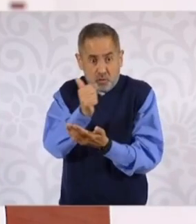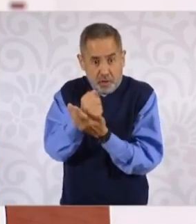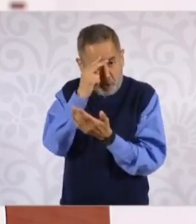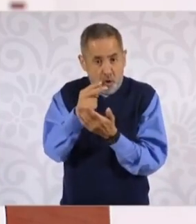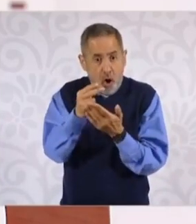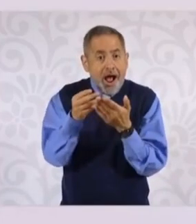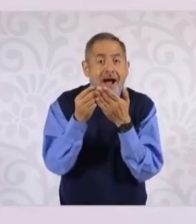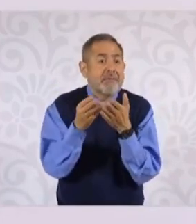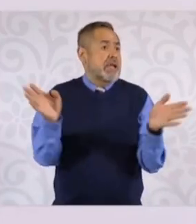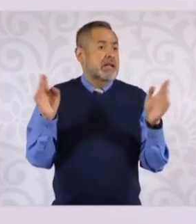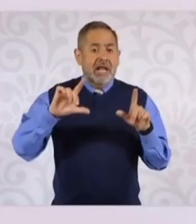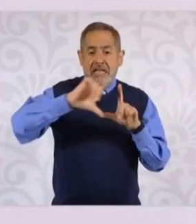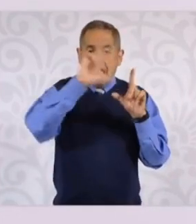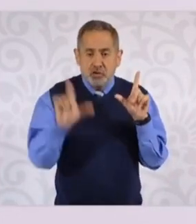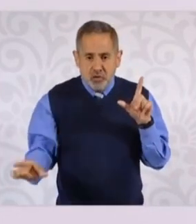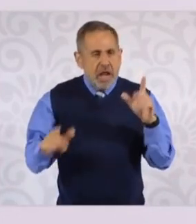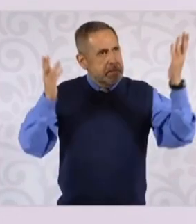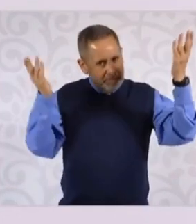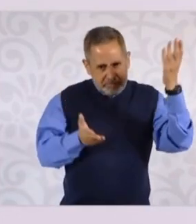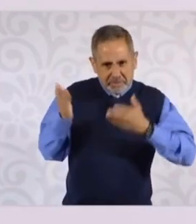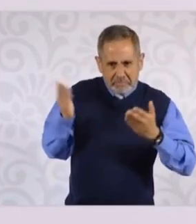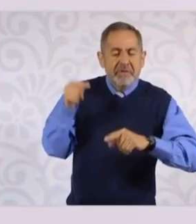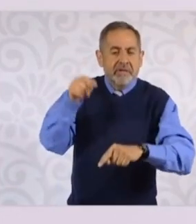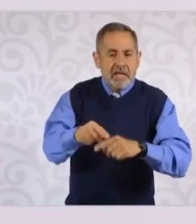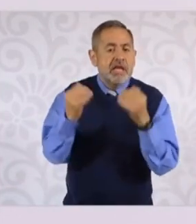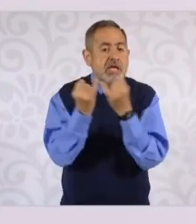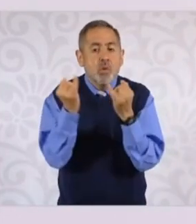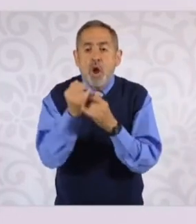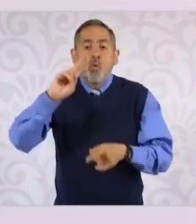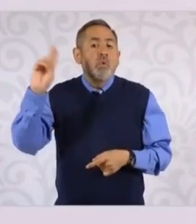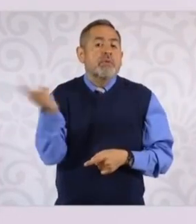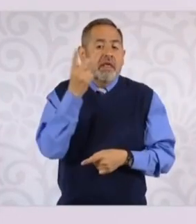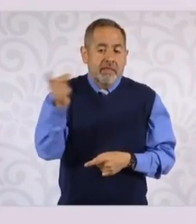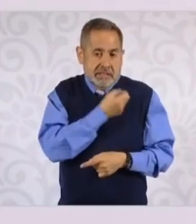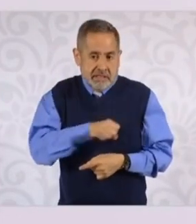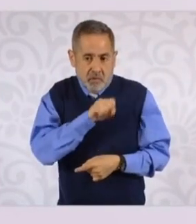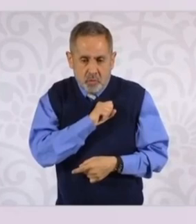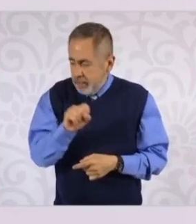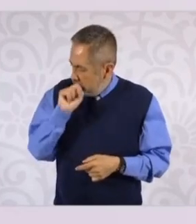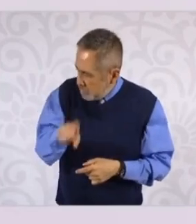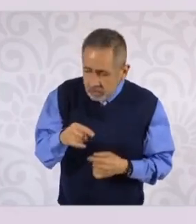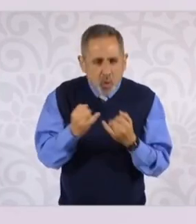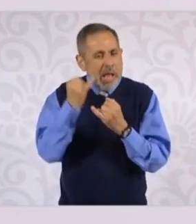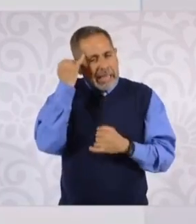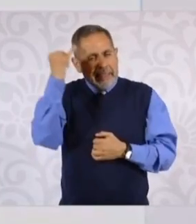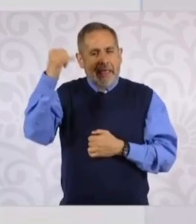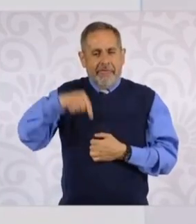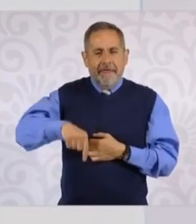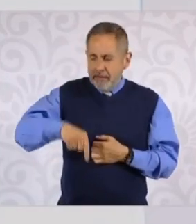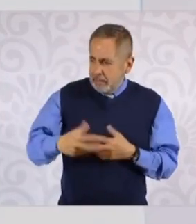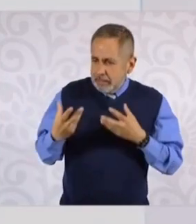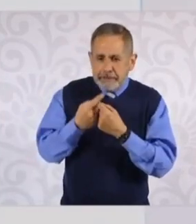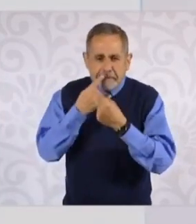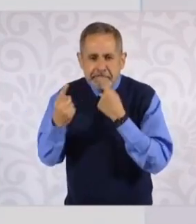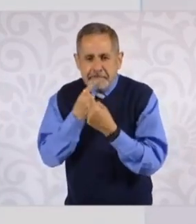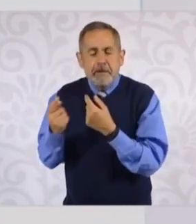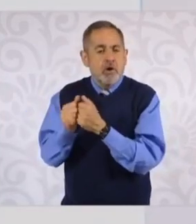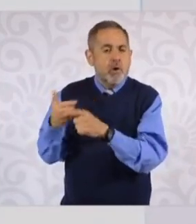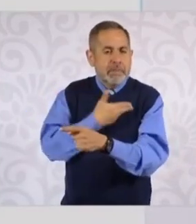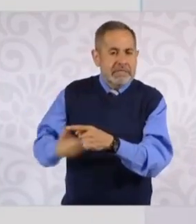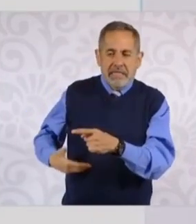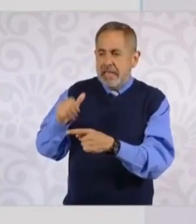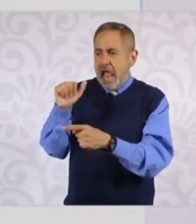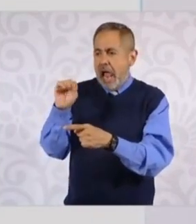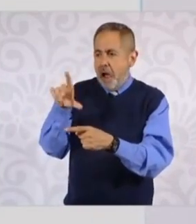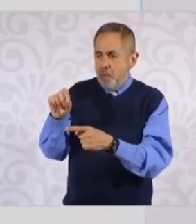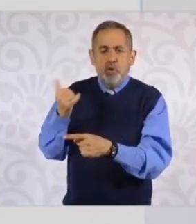la Universidad de la Salud fue igual. Como bien dijo Rosaura, fue una idea que generamos conjuntamente el presidente López Obrador y su